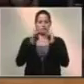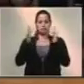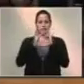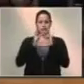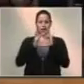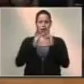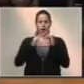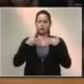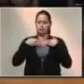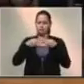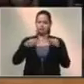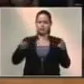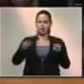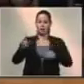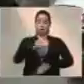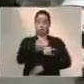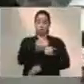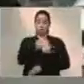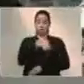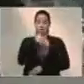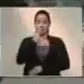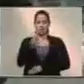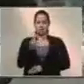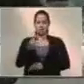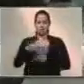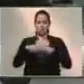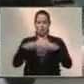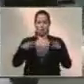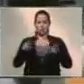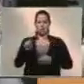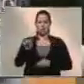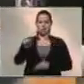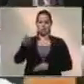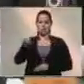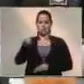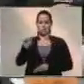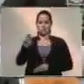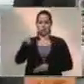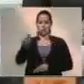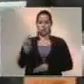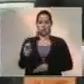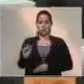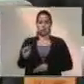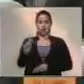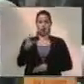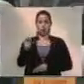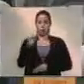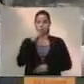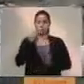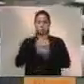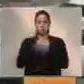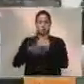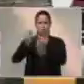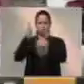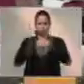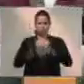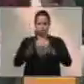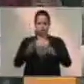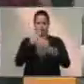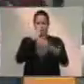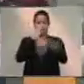entrada de la Universidad Central de Venezuela, específicamente desde Puerta Tamanaco, donde varios estudiantes pues se han dispuesto en este lugar y están en este